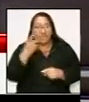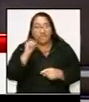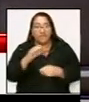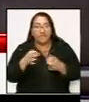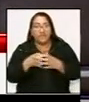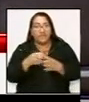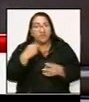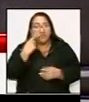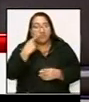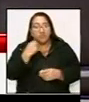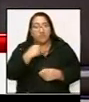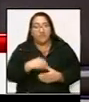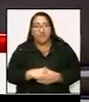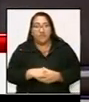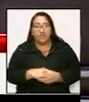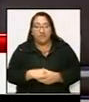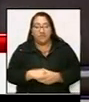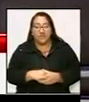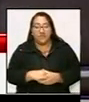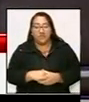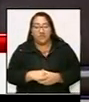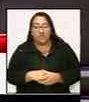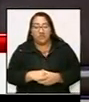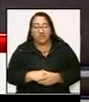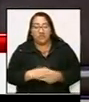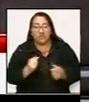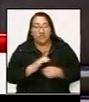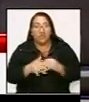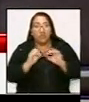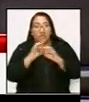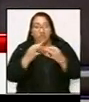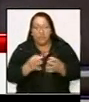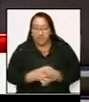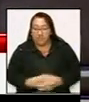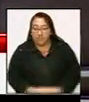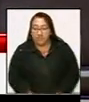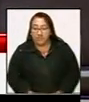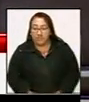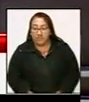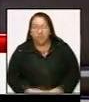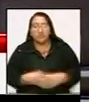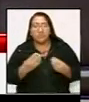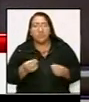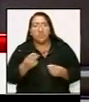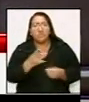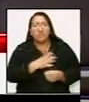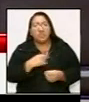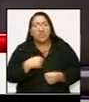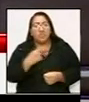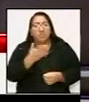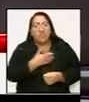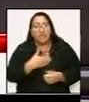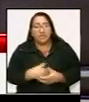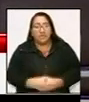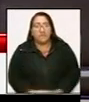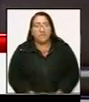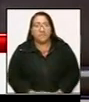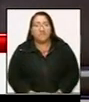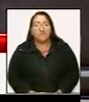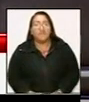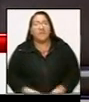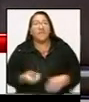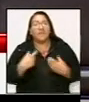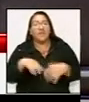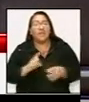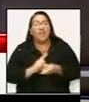de género en detrimento de la mujer y de la familia. Porque es este gobierno, señor presidente, que ha